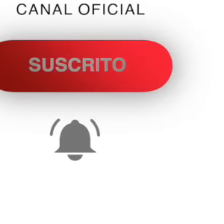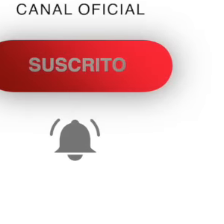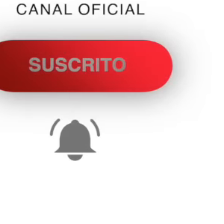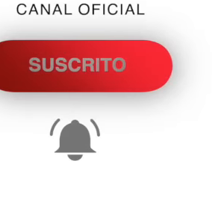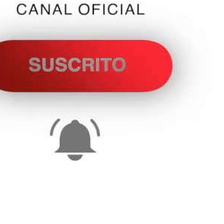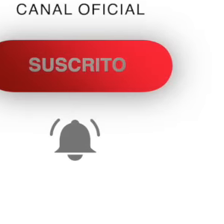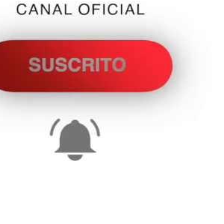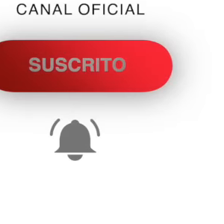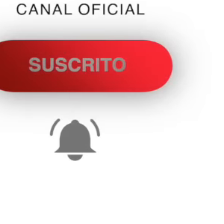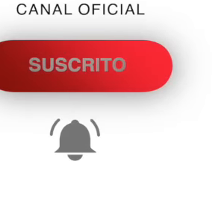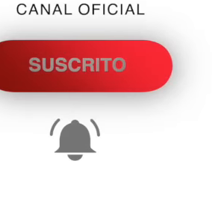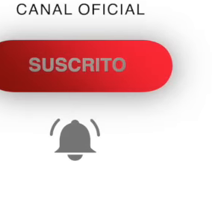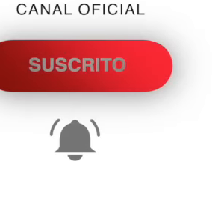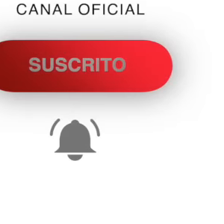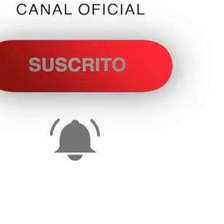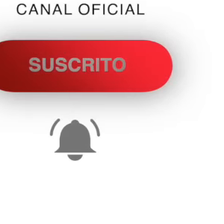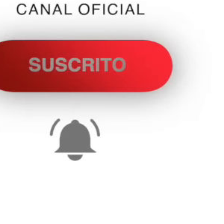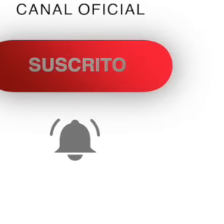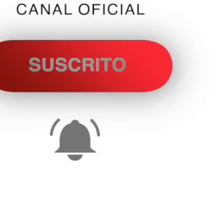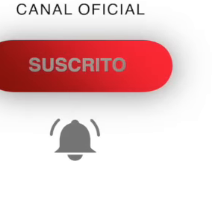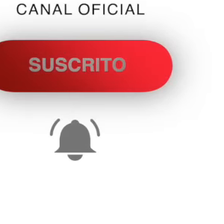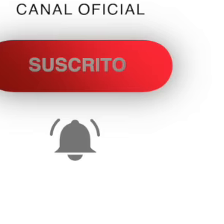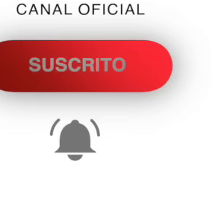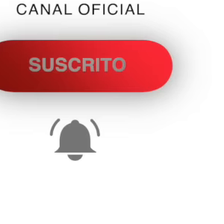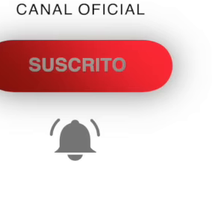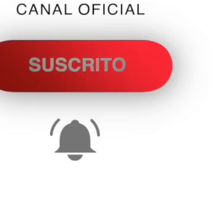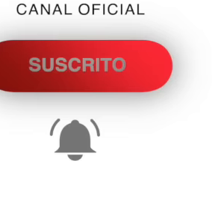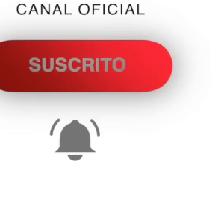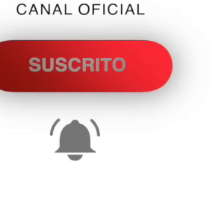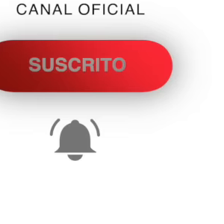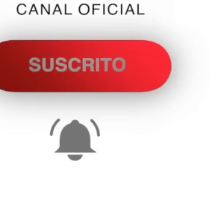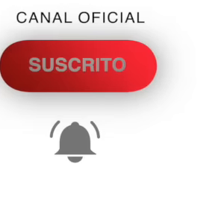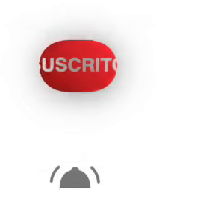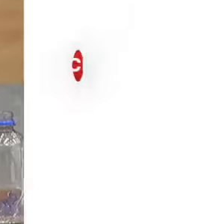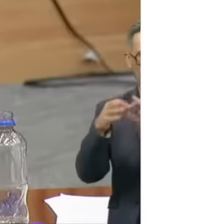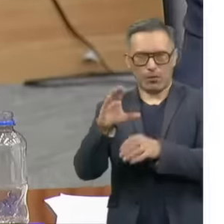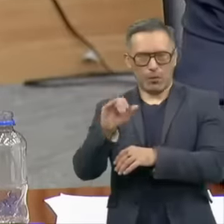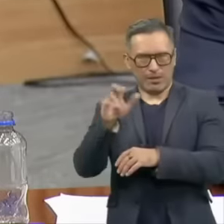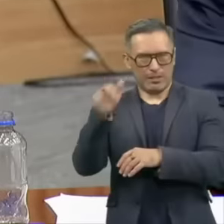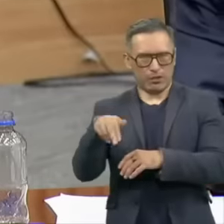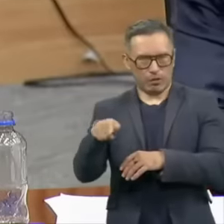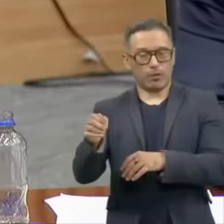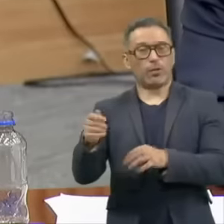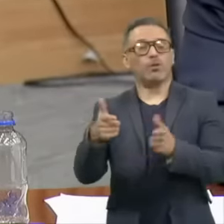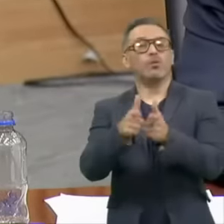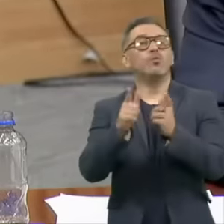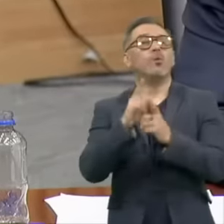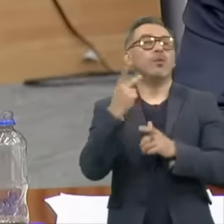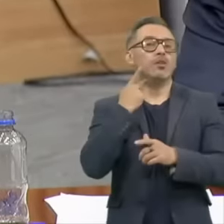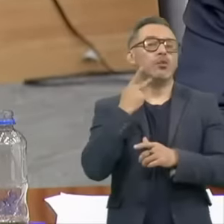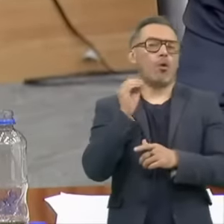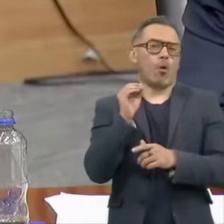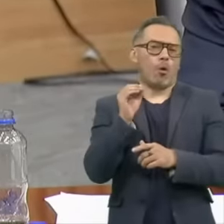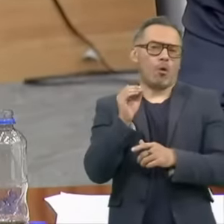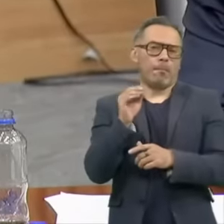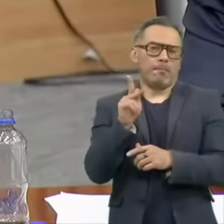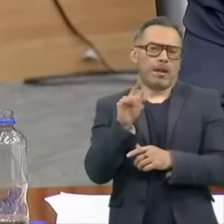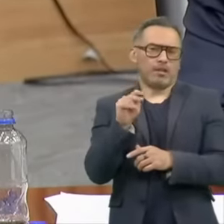candidatos registrados por la coalición y el señalamiento del grupo parlamentario o partido en el que